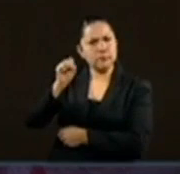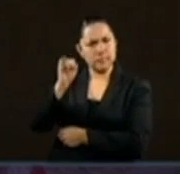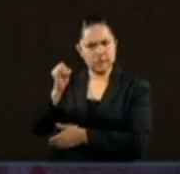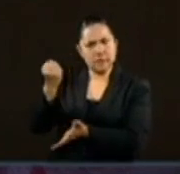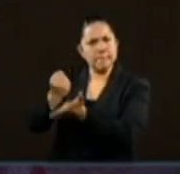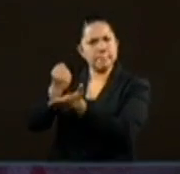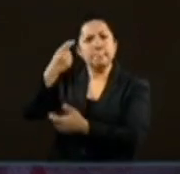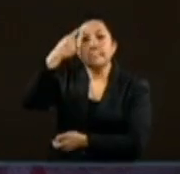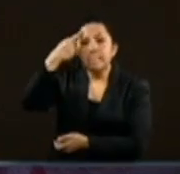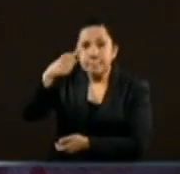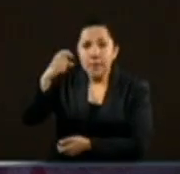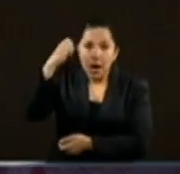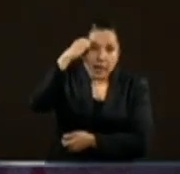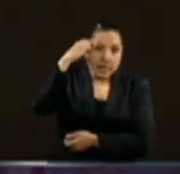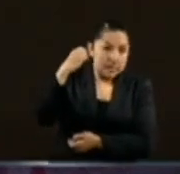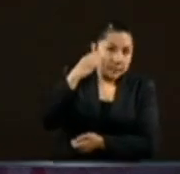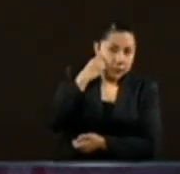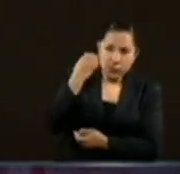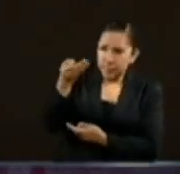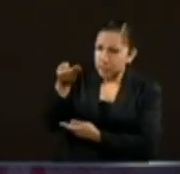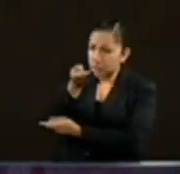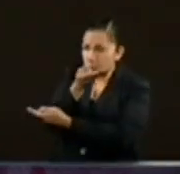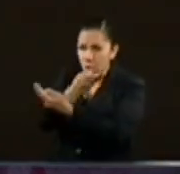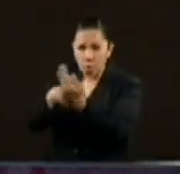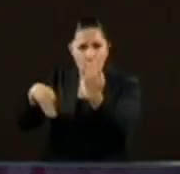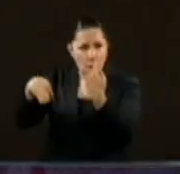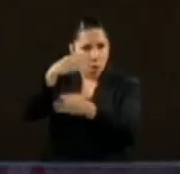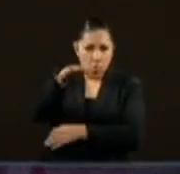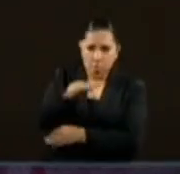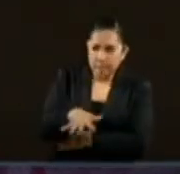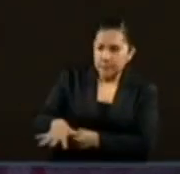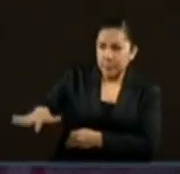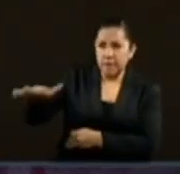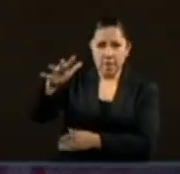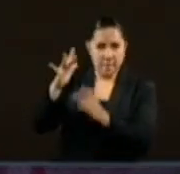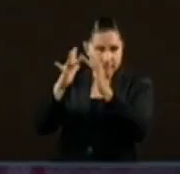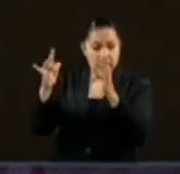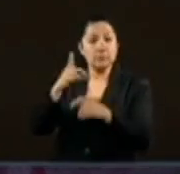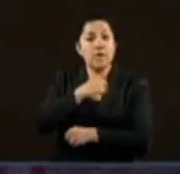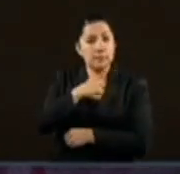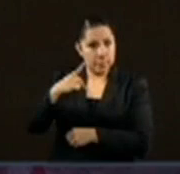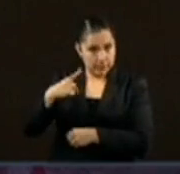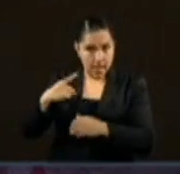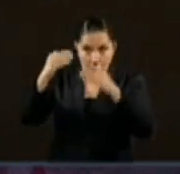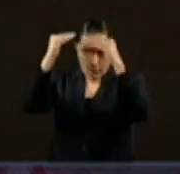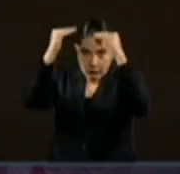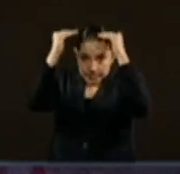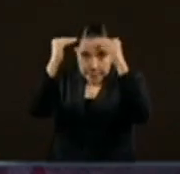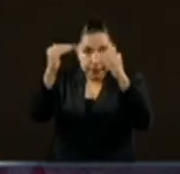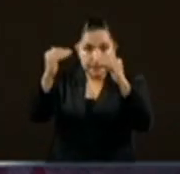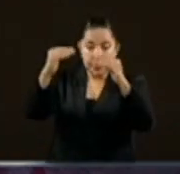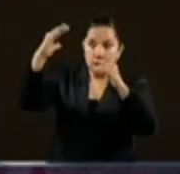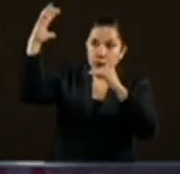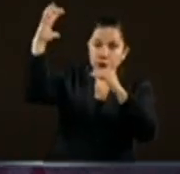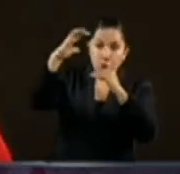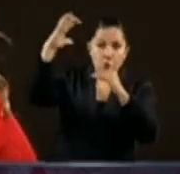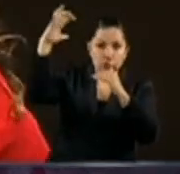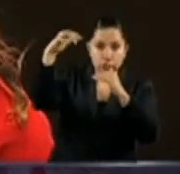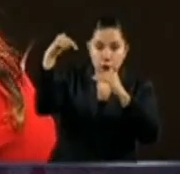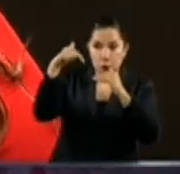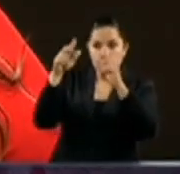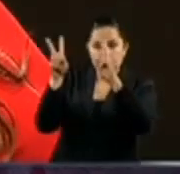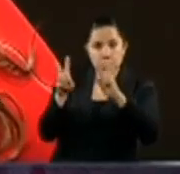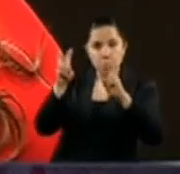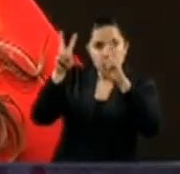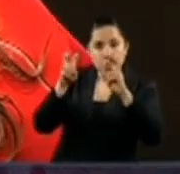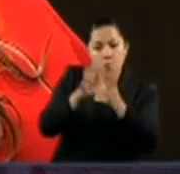los estacionamientos de Francia estén cubiertos con paneles de energía solar. Se prevé generar